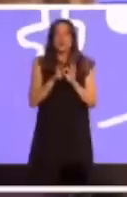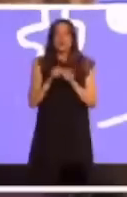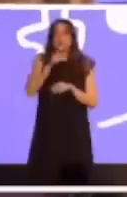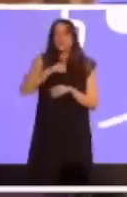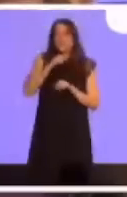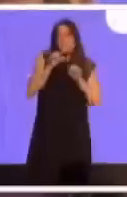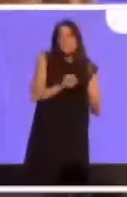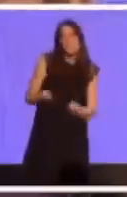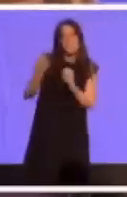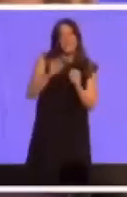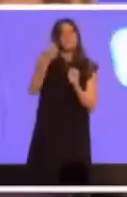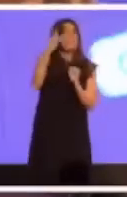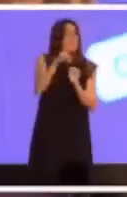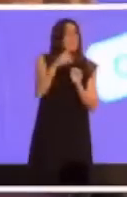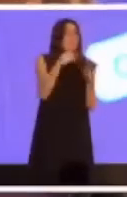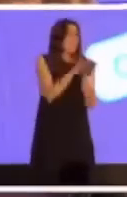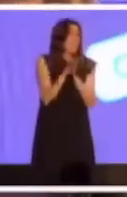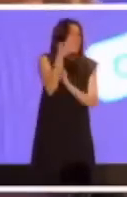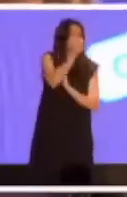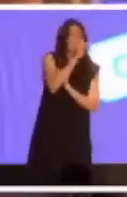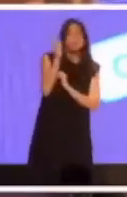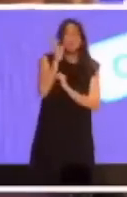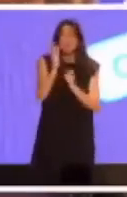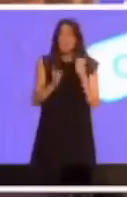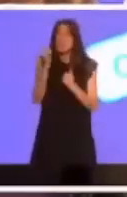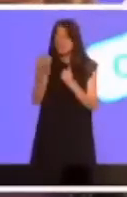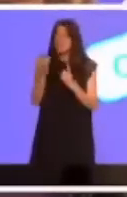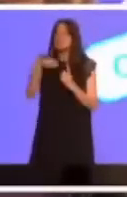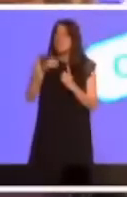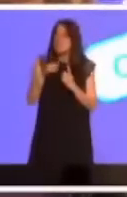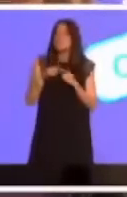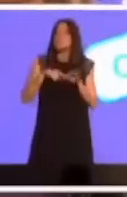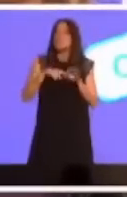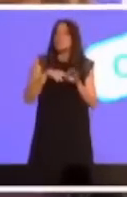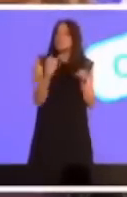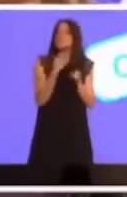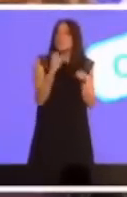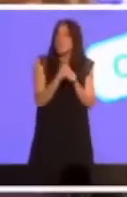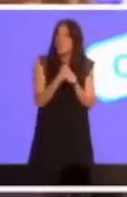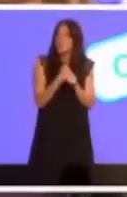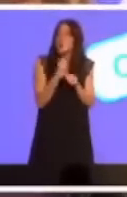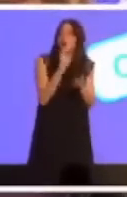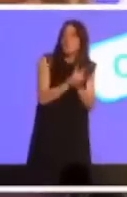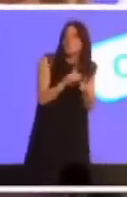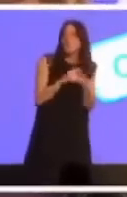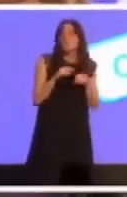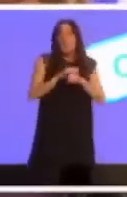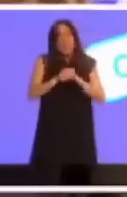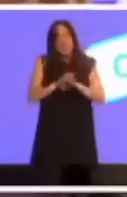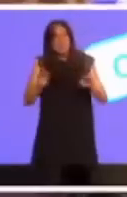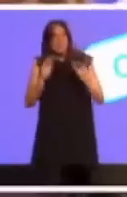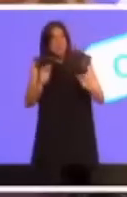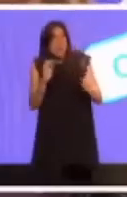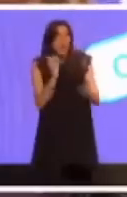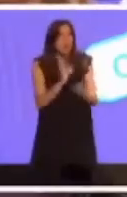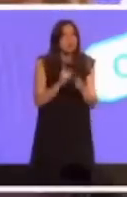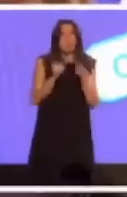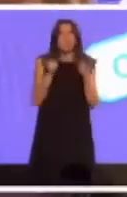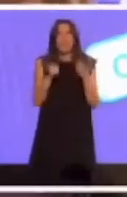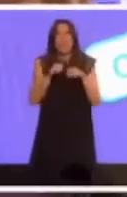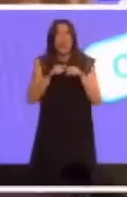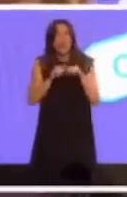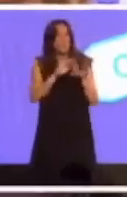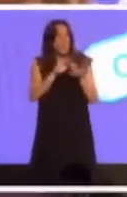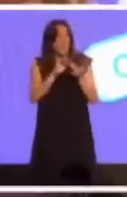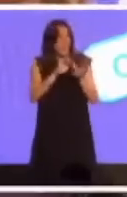resistencia y sabiendo que hay compañeros y compañeras que están arriesgando sus puestos de trabajo sus amistades sus relaciones familiares y muchos